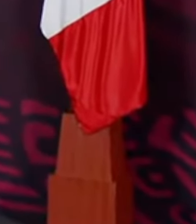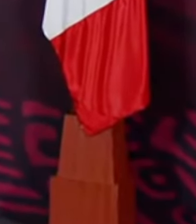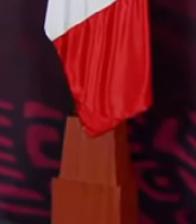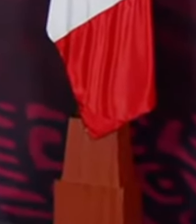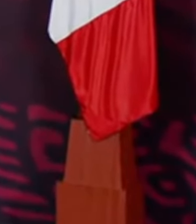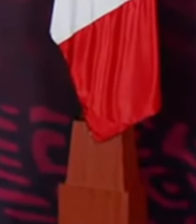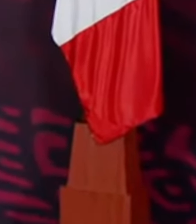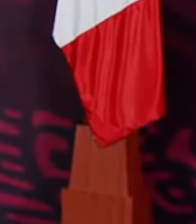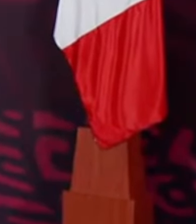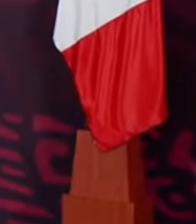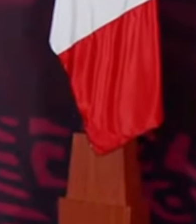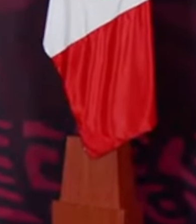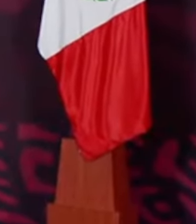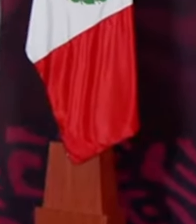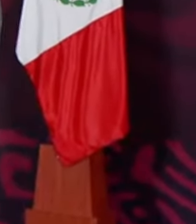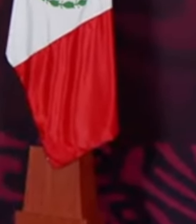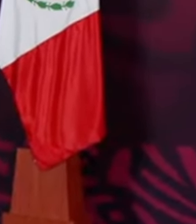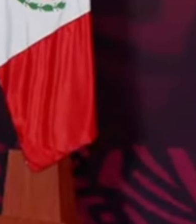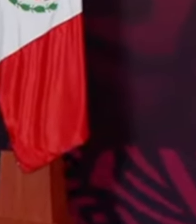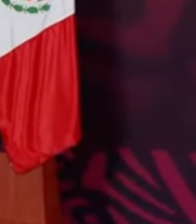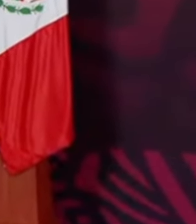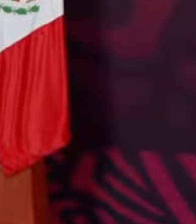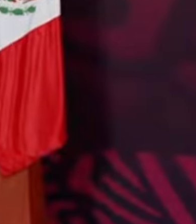Que cuando los abro,